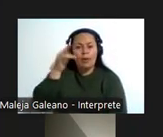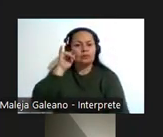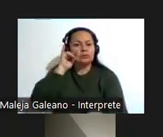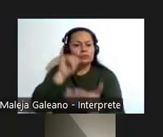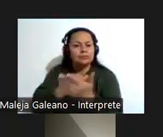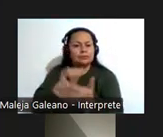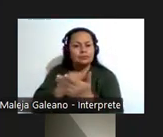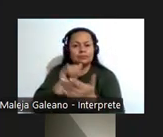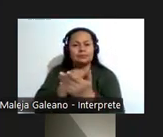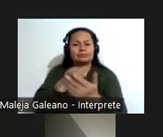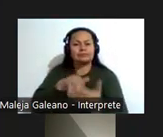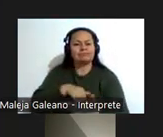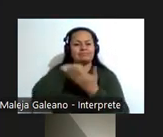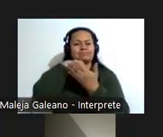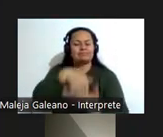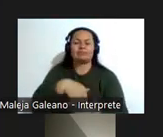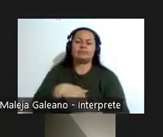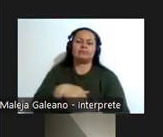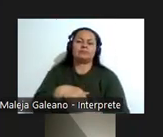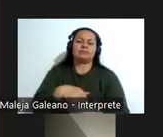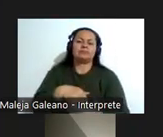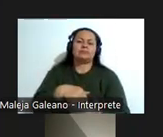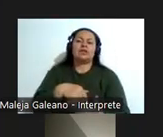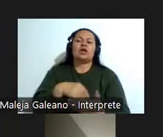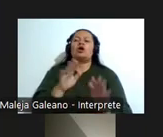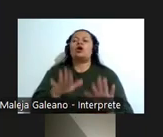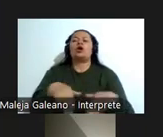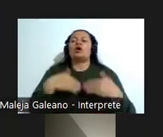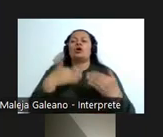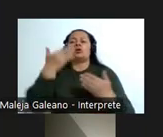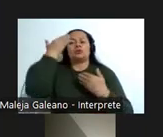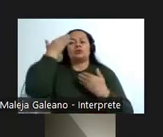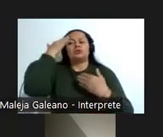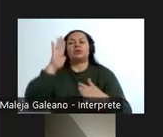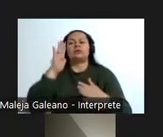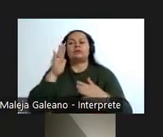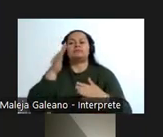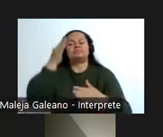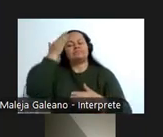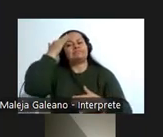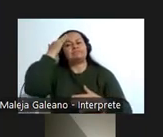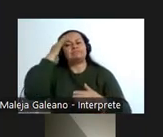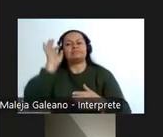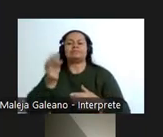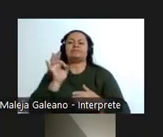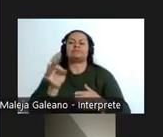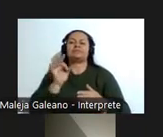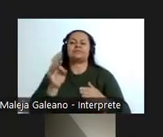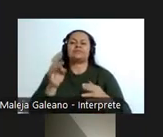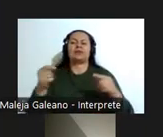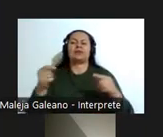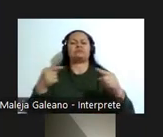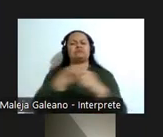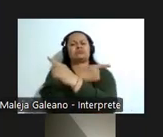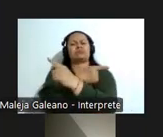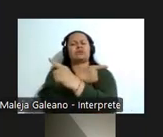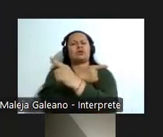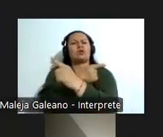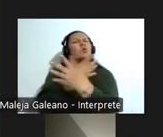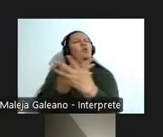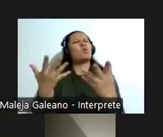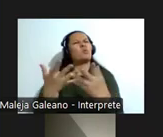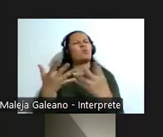de resistencia. ¿Y cómo no lo va a hacer, no? Si el saber siempre está atravesado por relaciones de poder,